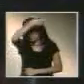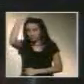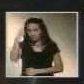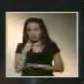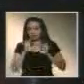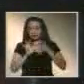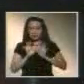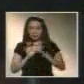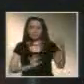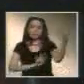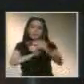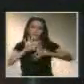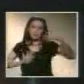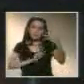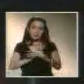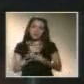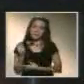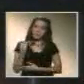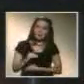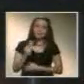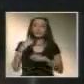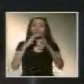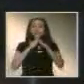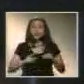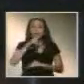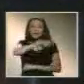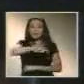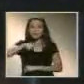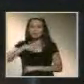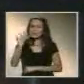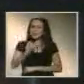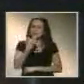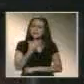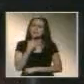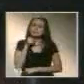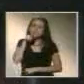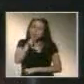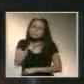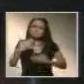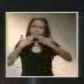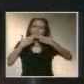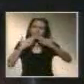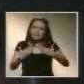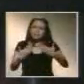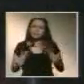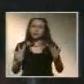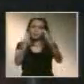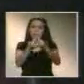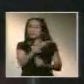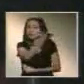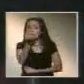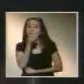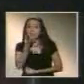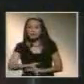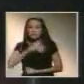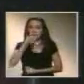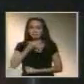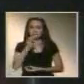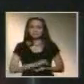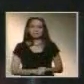intérprete en lengua de señas, y allí detrás todo el equipo que al unísono le dice a usted muchísimas gracias por estar allí. Tengan todos muy buenas tardes.